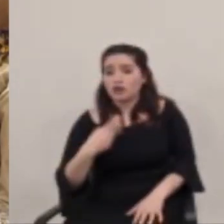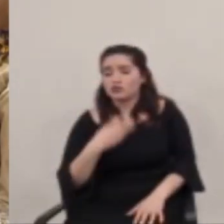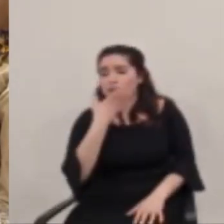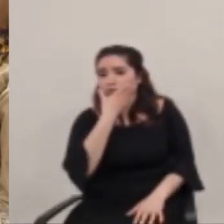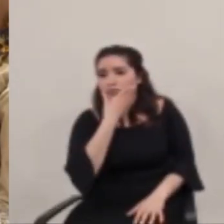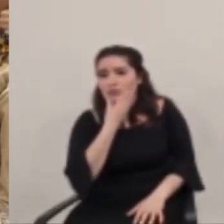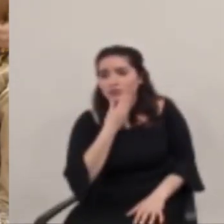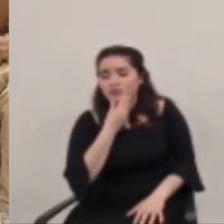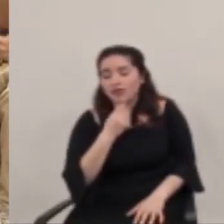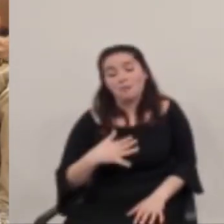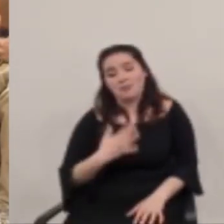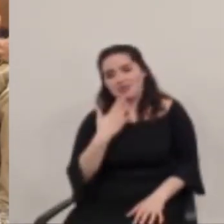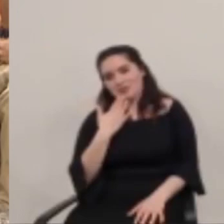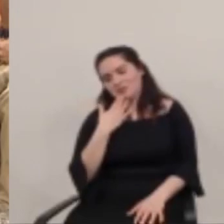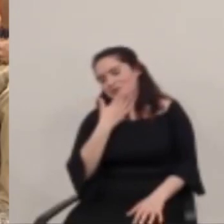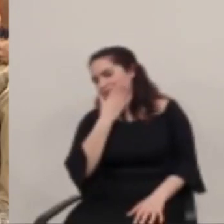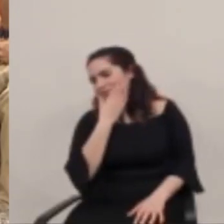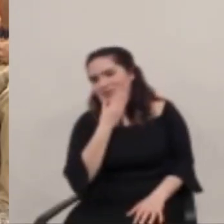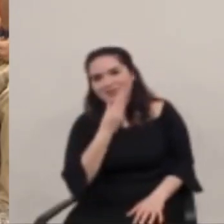me pareció precioso.